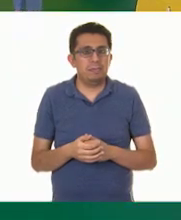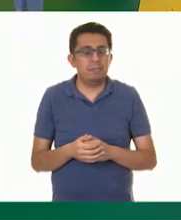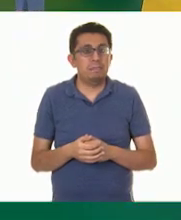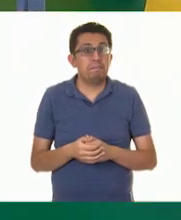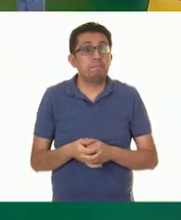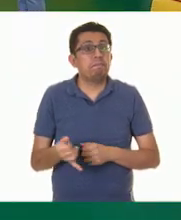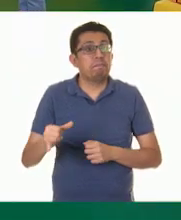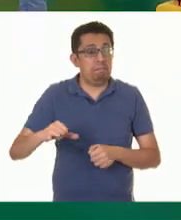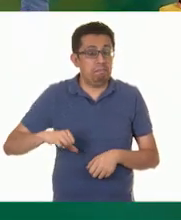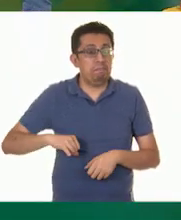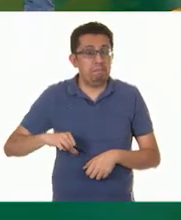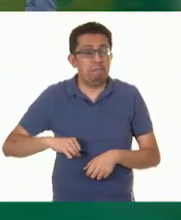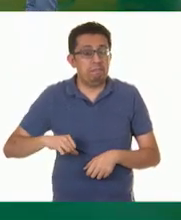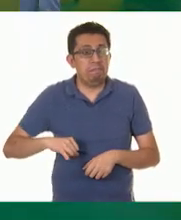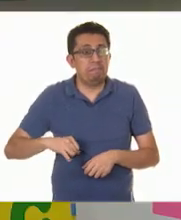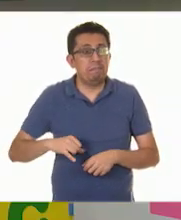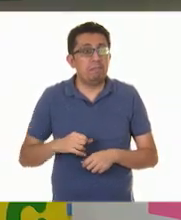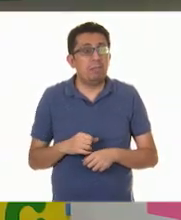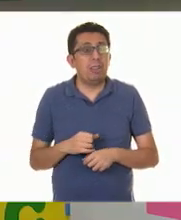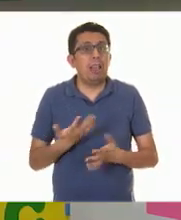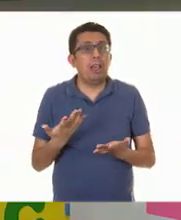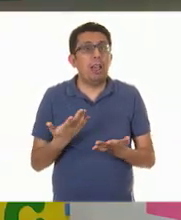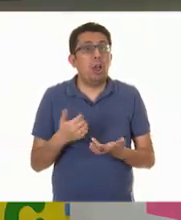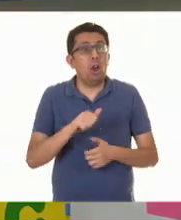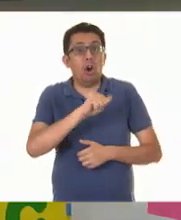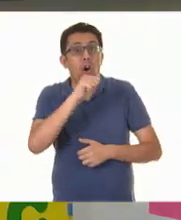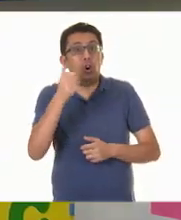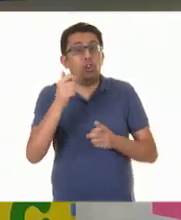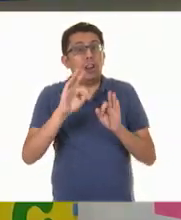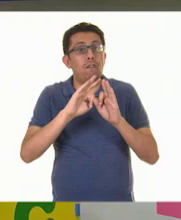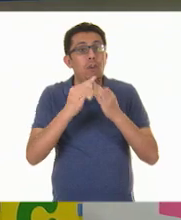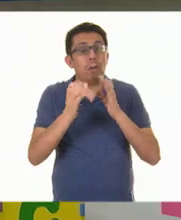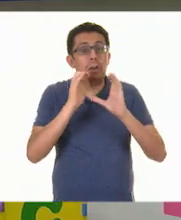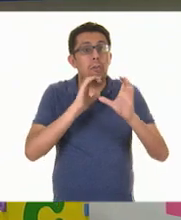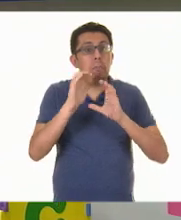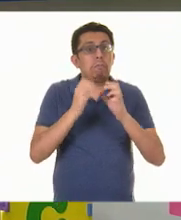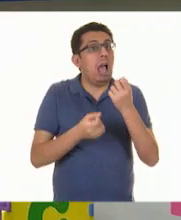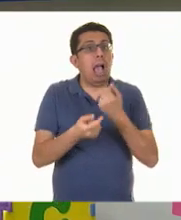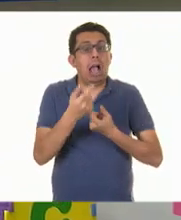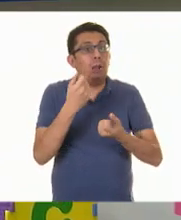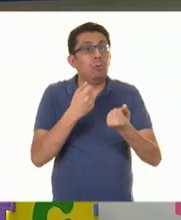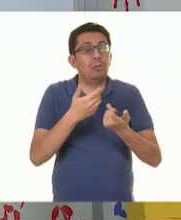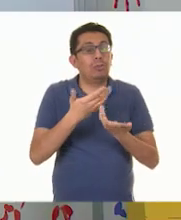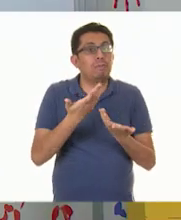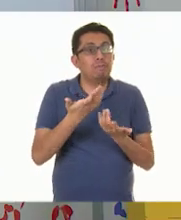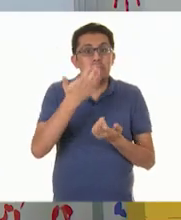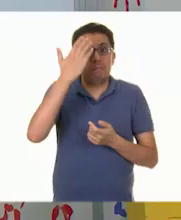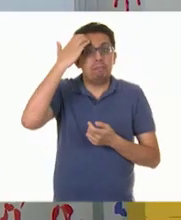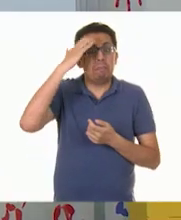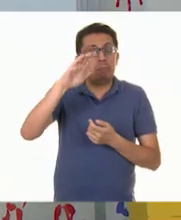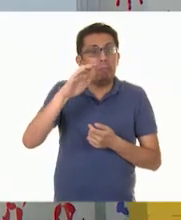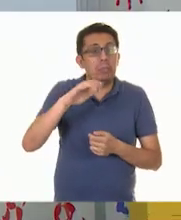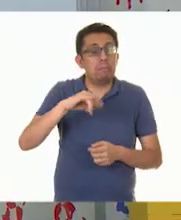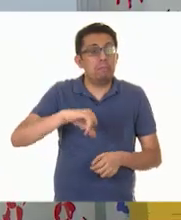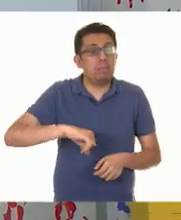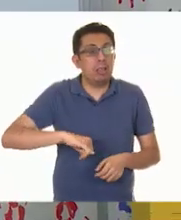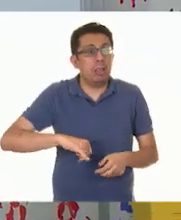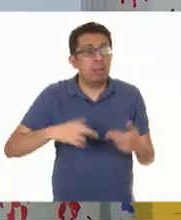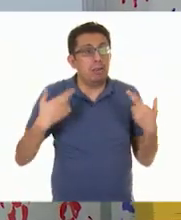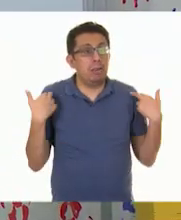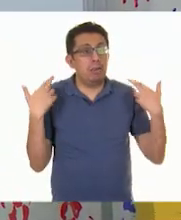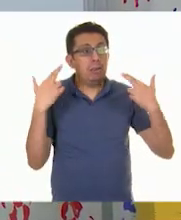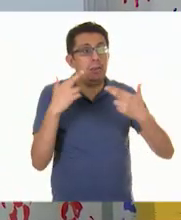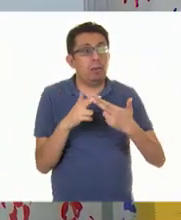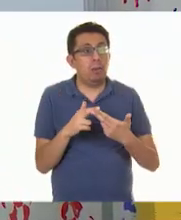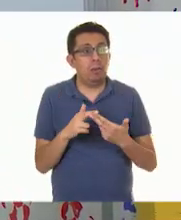Qué interesante y qué nueva forma de comunicarnos que tal vez muchos no conocíamos. Es muy interesante, profe Ezequiel.